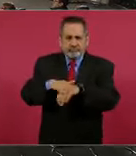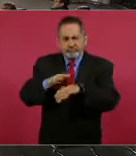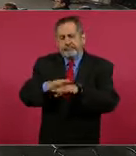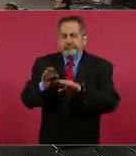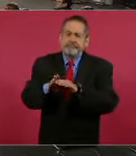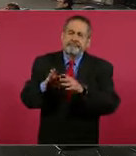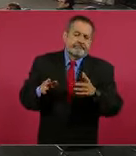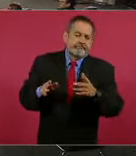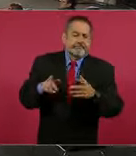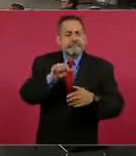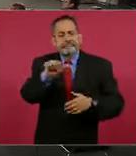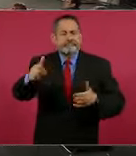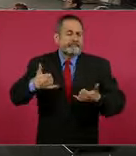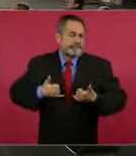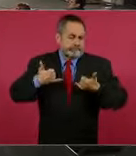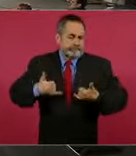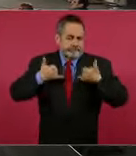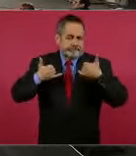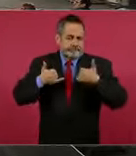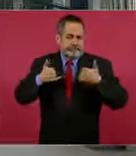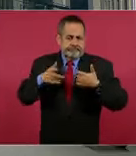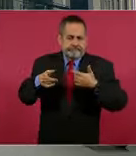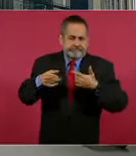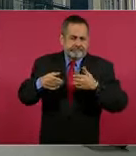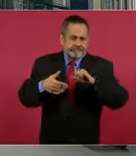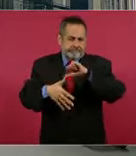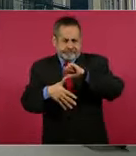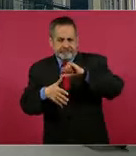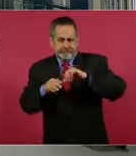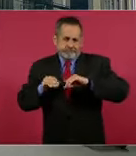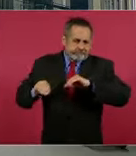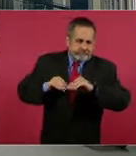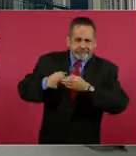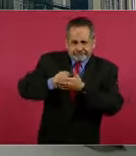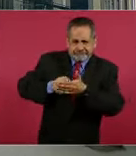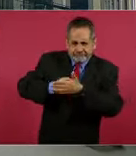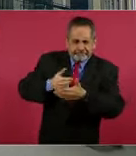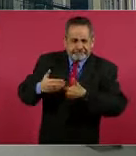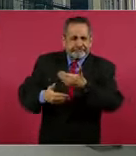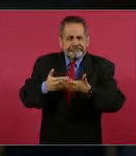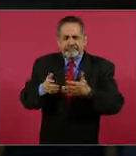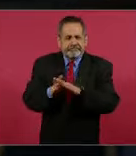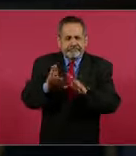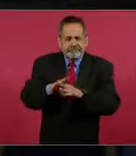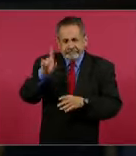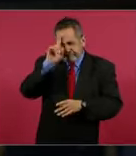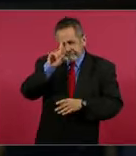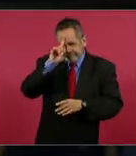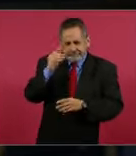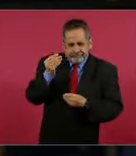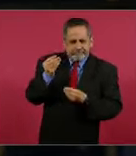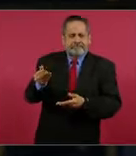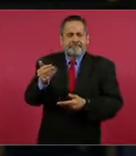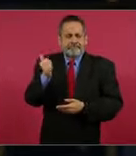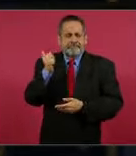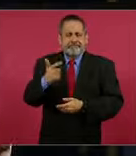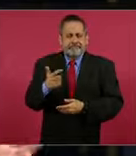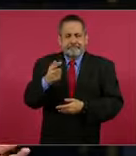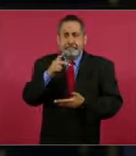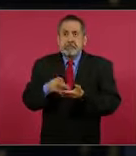en los jóvenes, a estos movimientos progresistas que están en América Latina respecto a esto, para